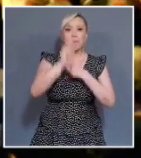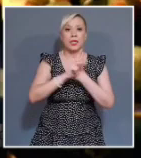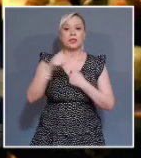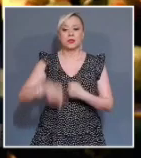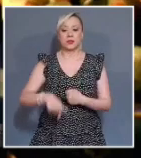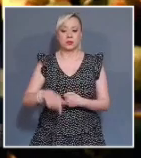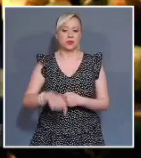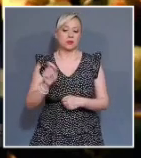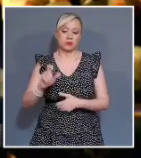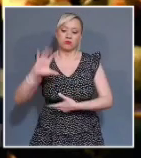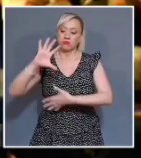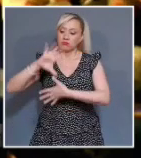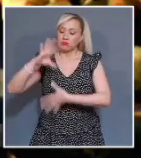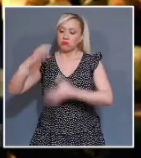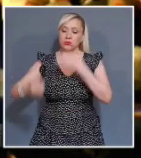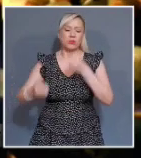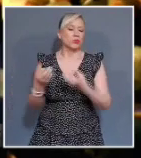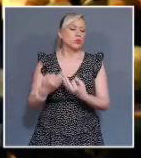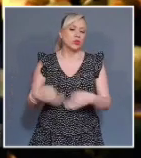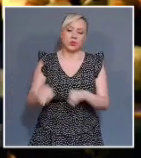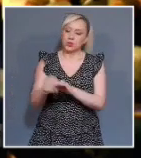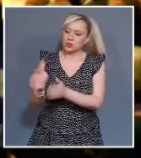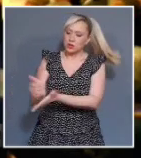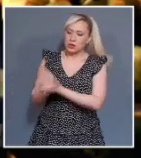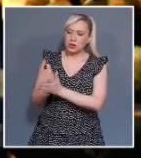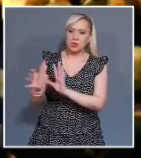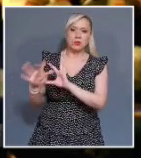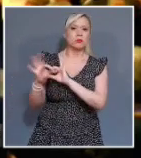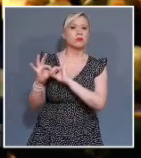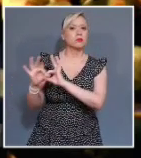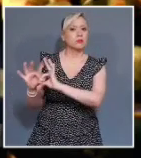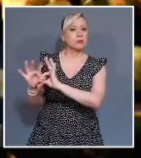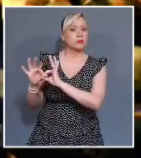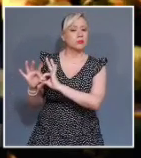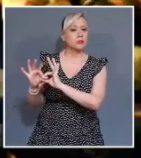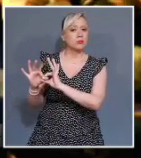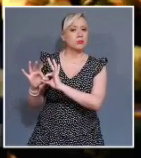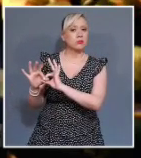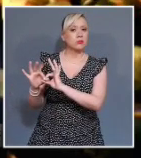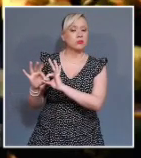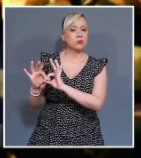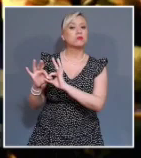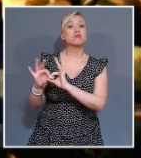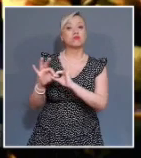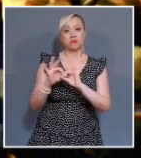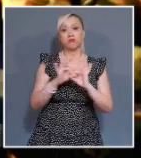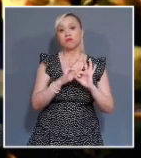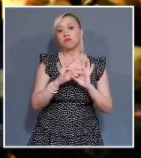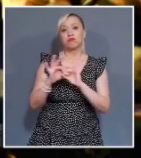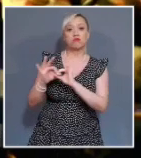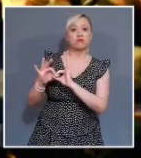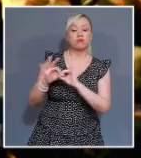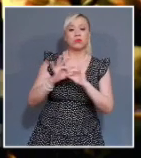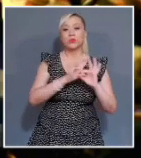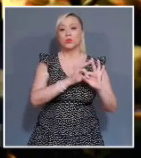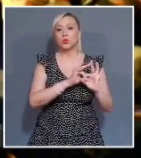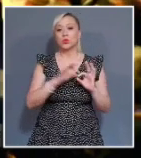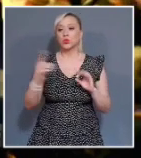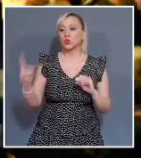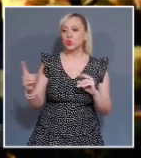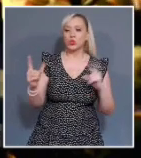es complementaria, ya que ambos tribunales, y ciertamente cada uno dentro de su